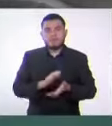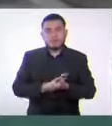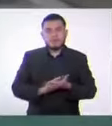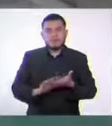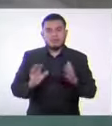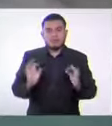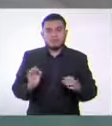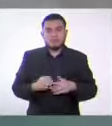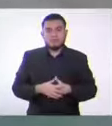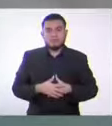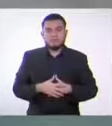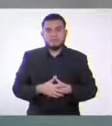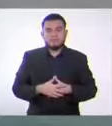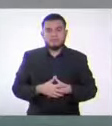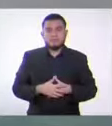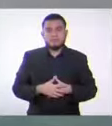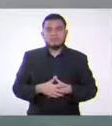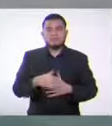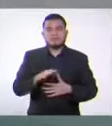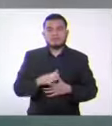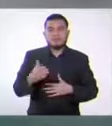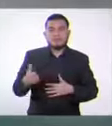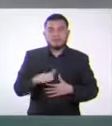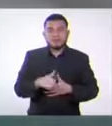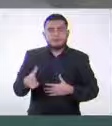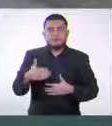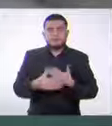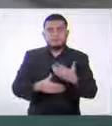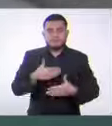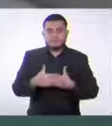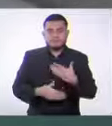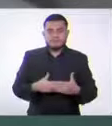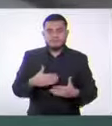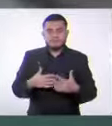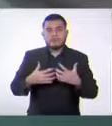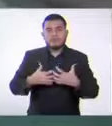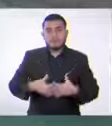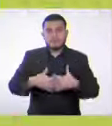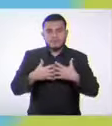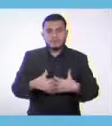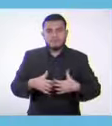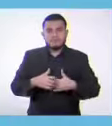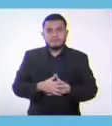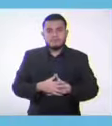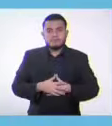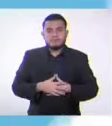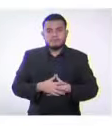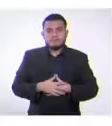limpieza y se utiliza en procesos mecánicos.